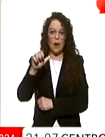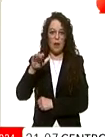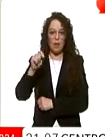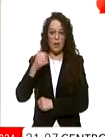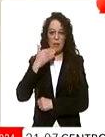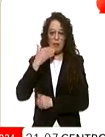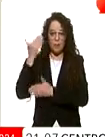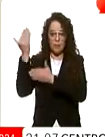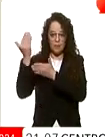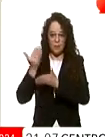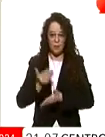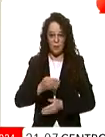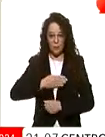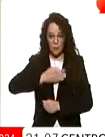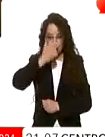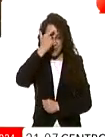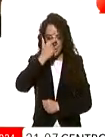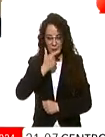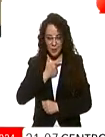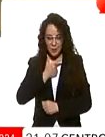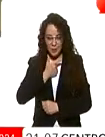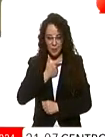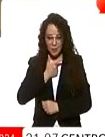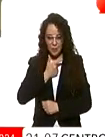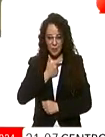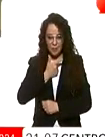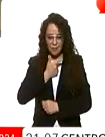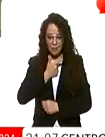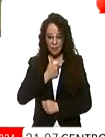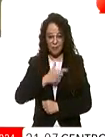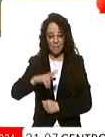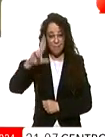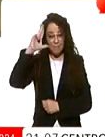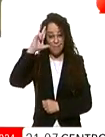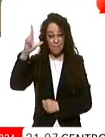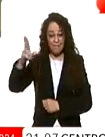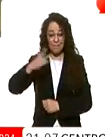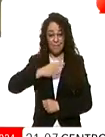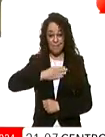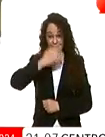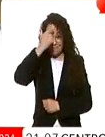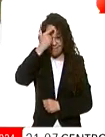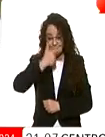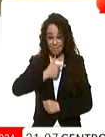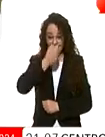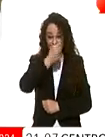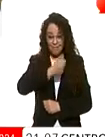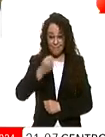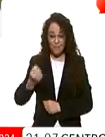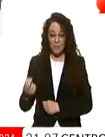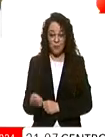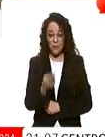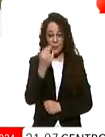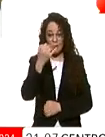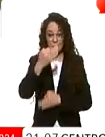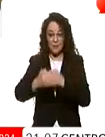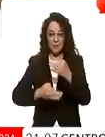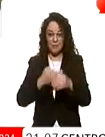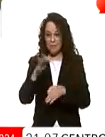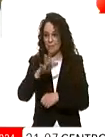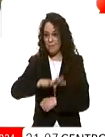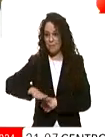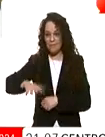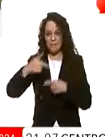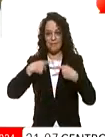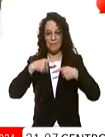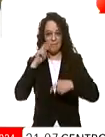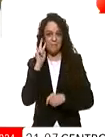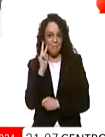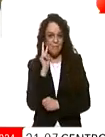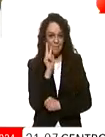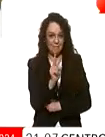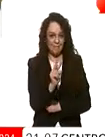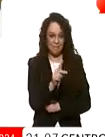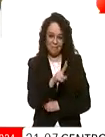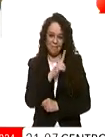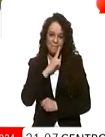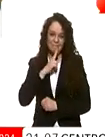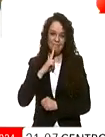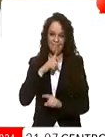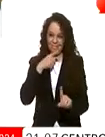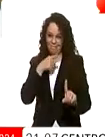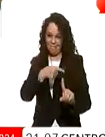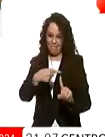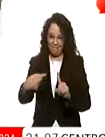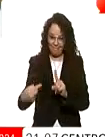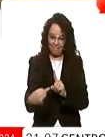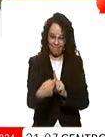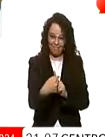Referencia. Hola Alberto, ¿qué tal? Buenas noches. Un saludo a usted y a todo su auditorio. Gracias, consejero. Pues ya es